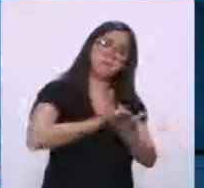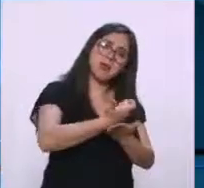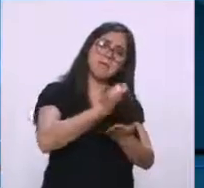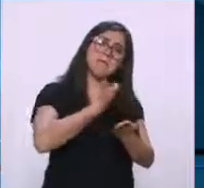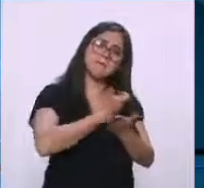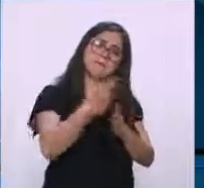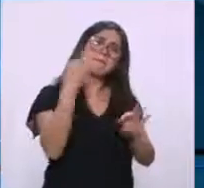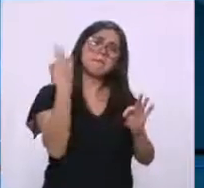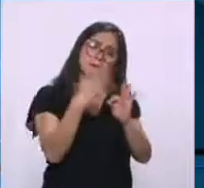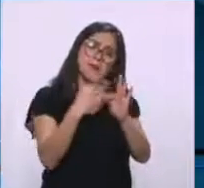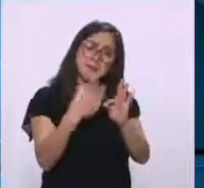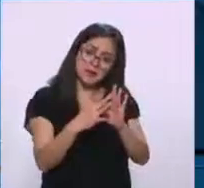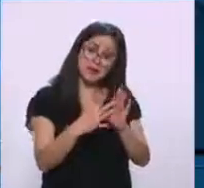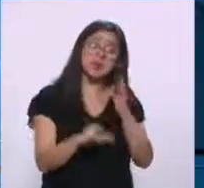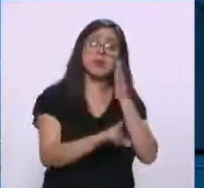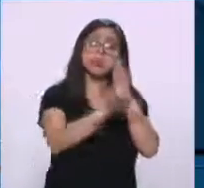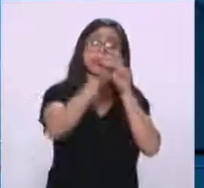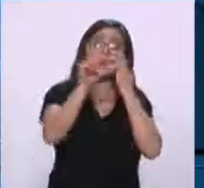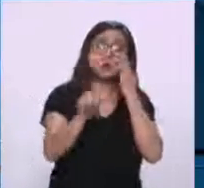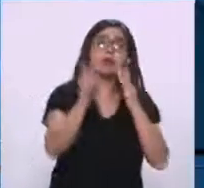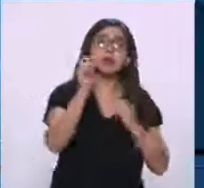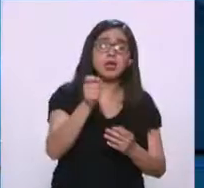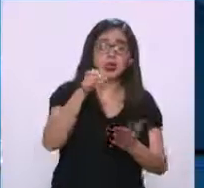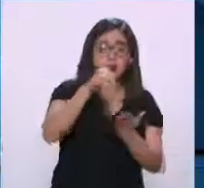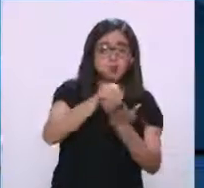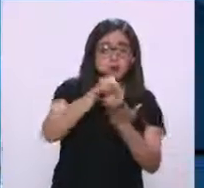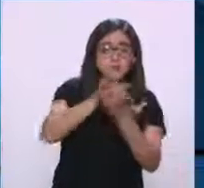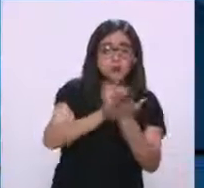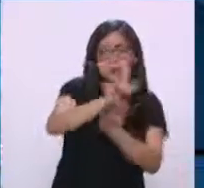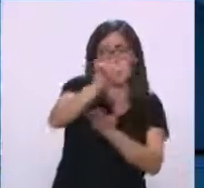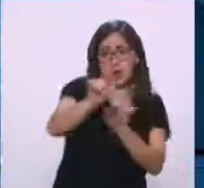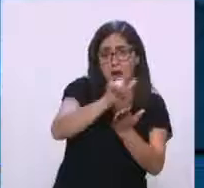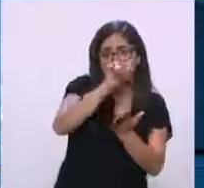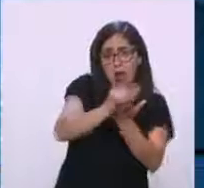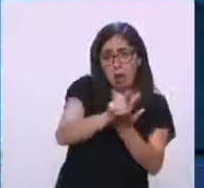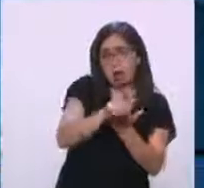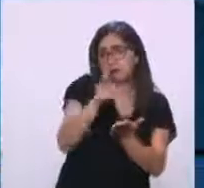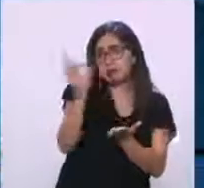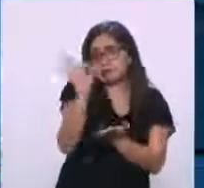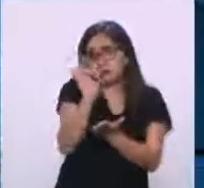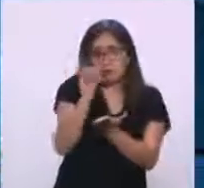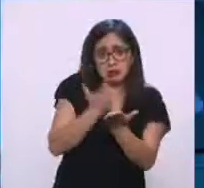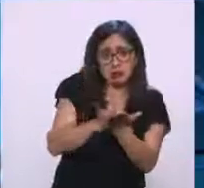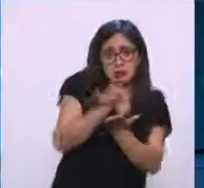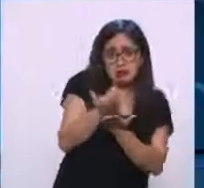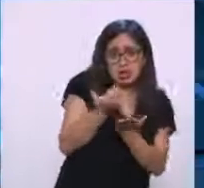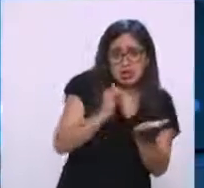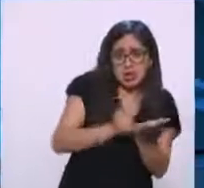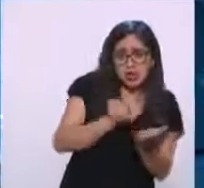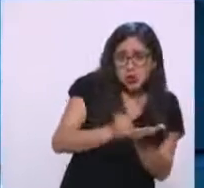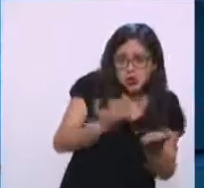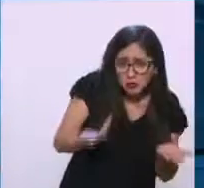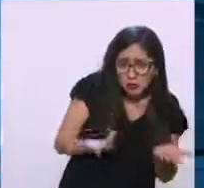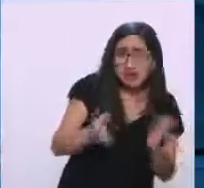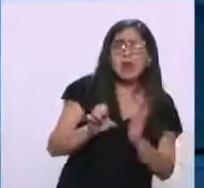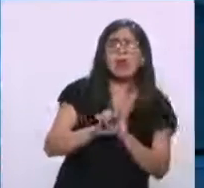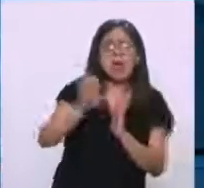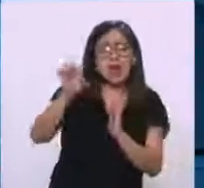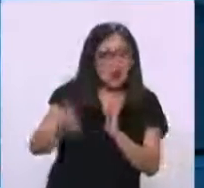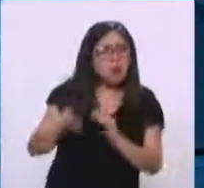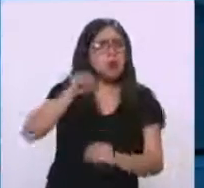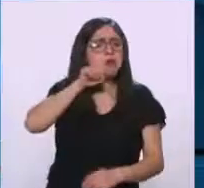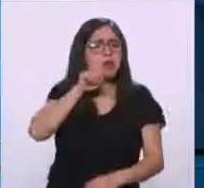pueda negociar por una reforma fiscal, eventualmente, ¿no? Entonces, ok, a lo mejor sí te doy cierta liquidez en este momento,